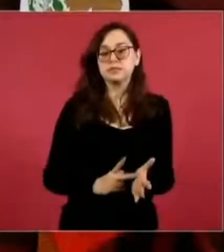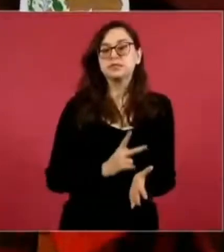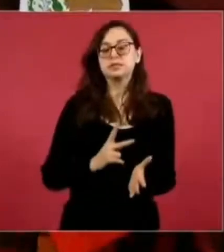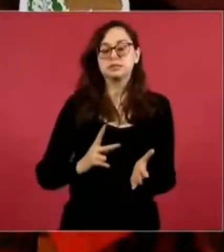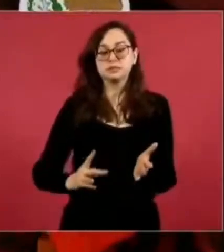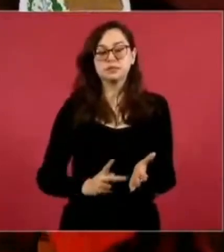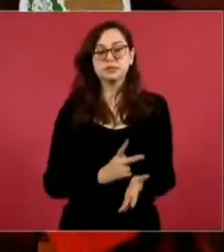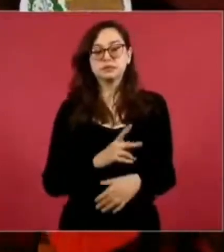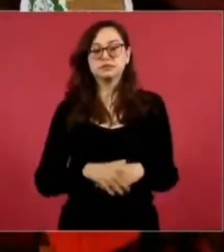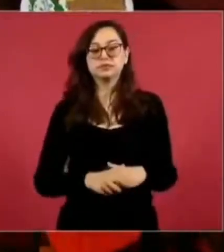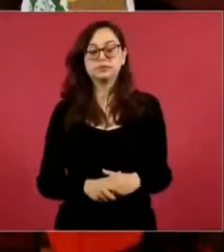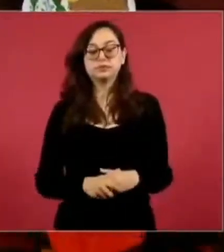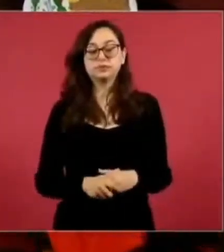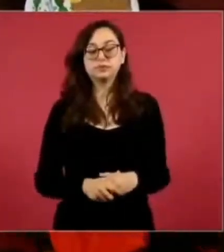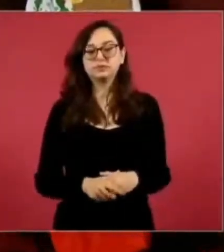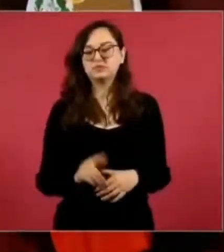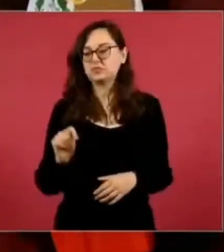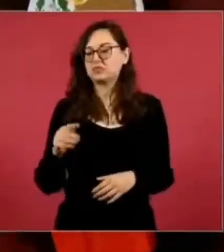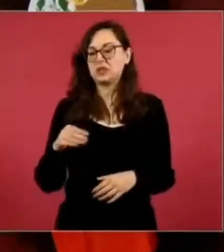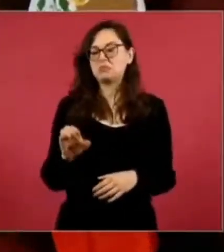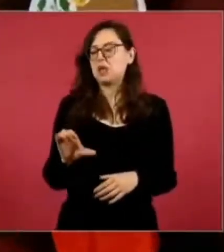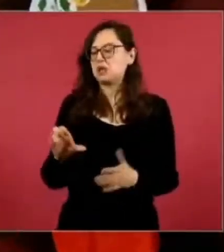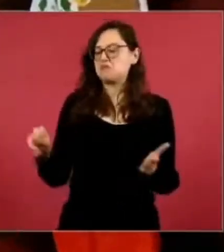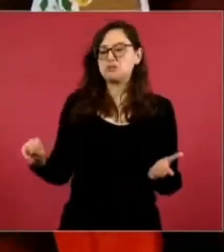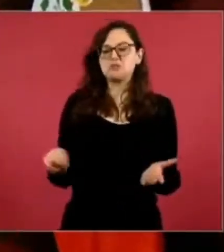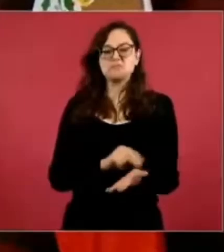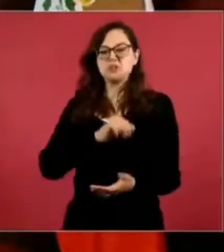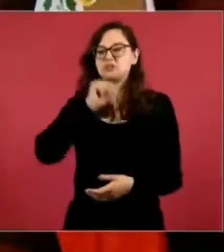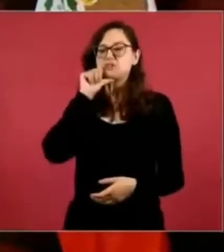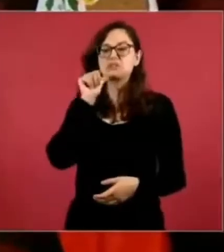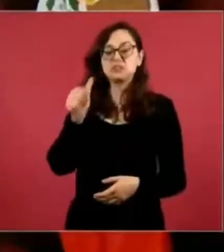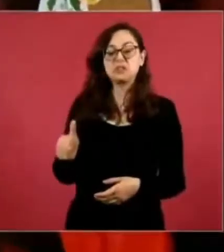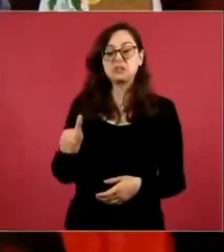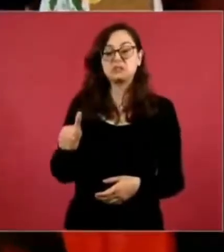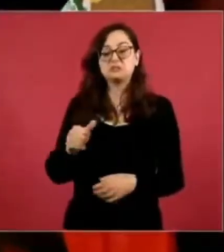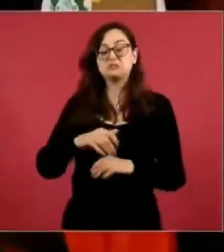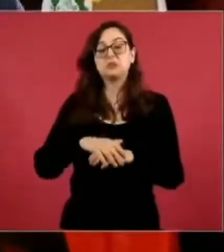y que por eso no al tratado. Y después